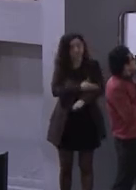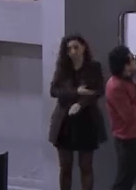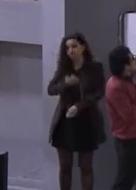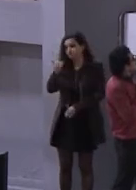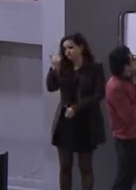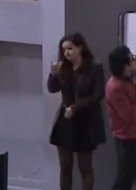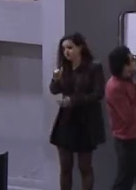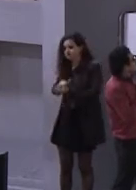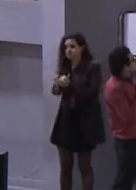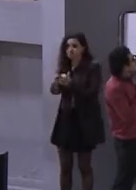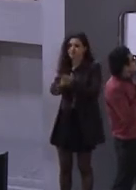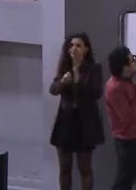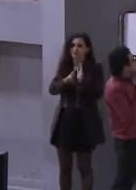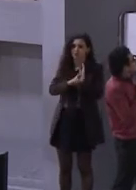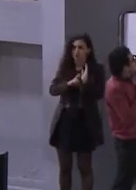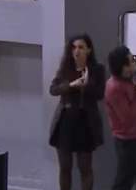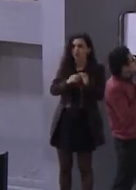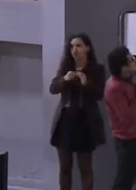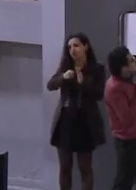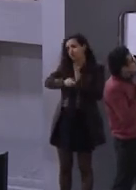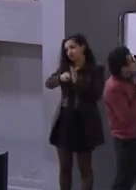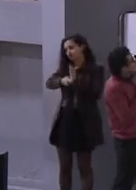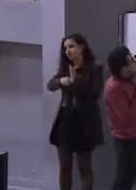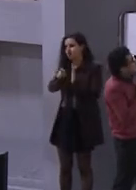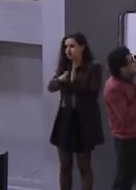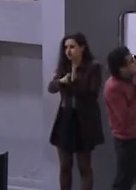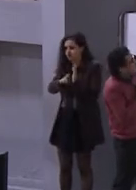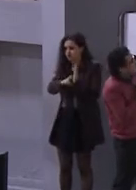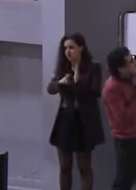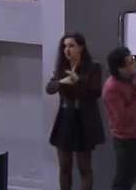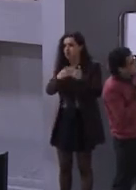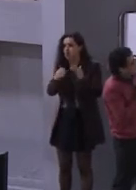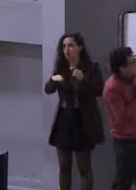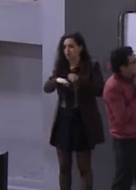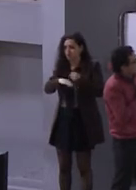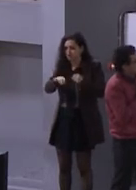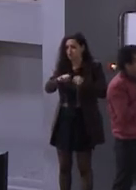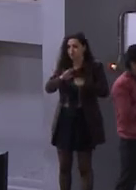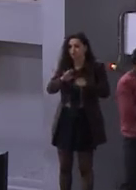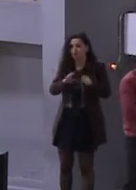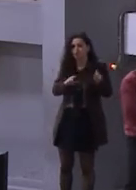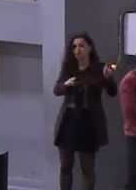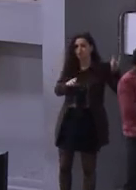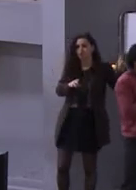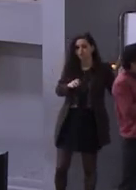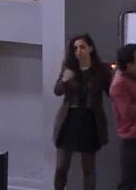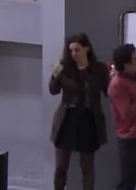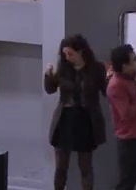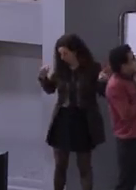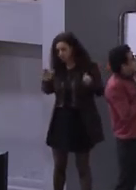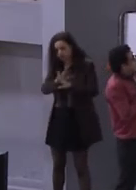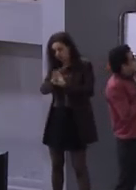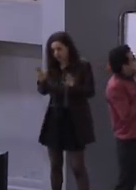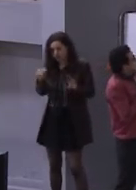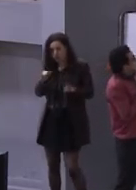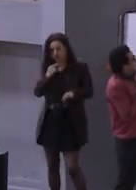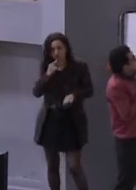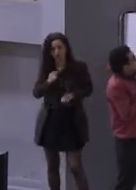la resolución, el ajuste de las resoluciones, cómo se hace base, esto ya son, digamos, lo que ya